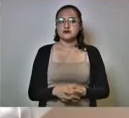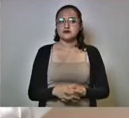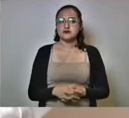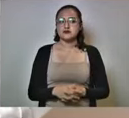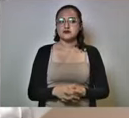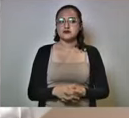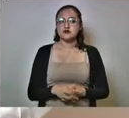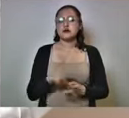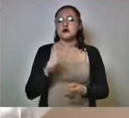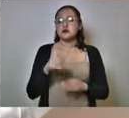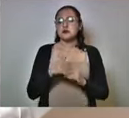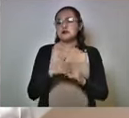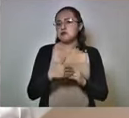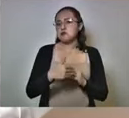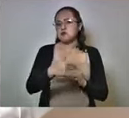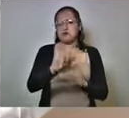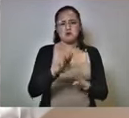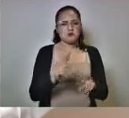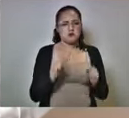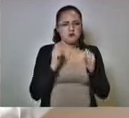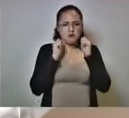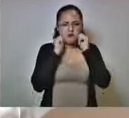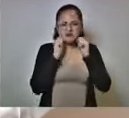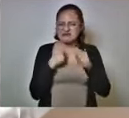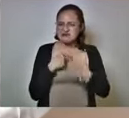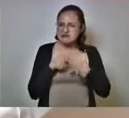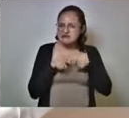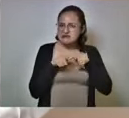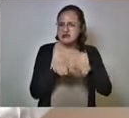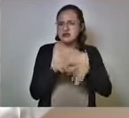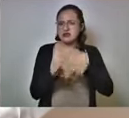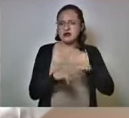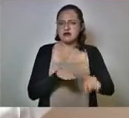que vamos para adelante. No